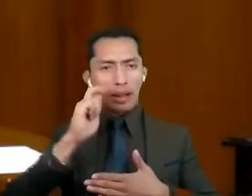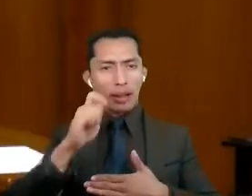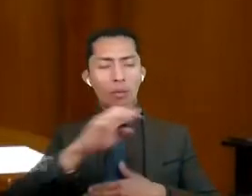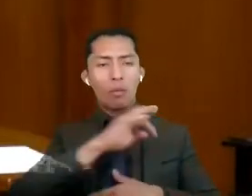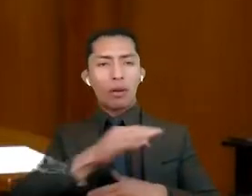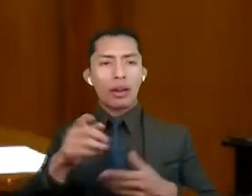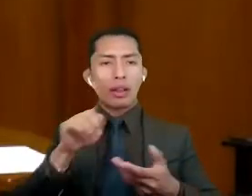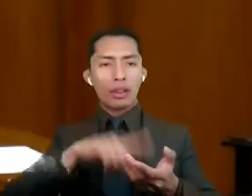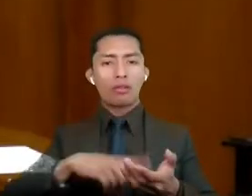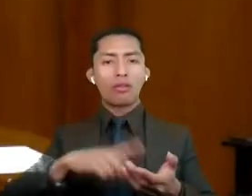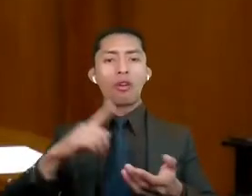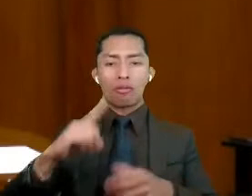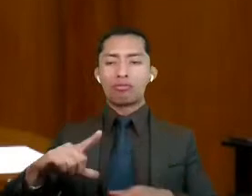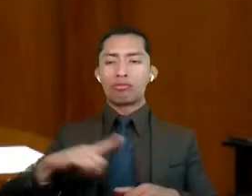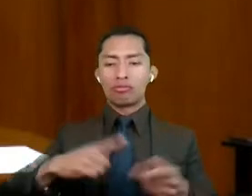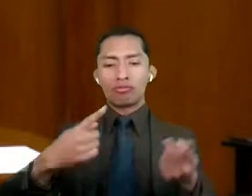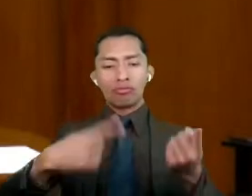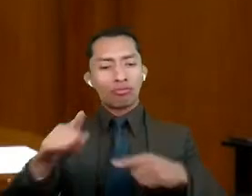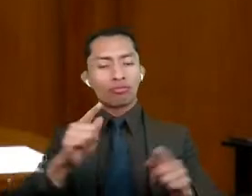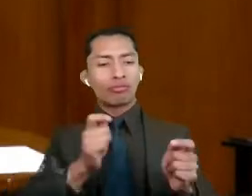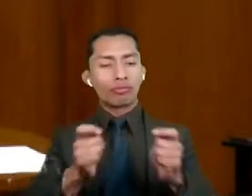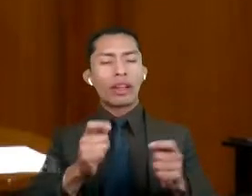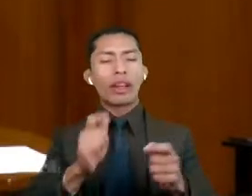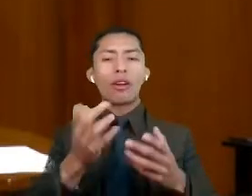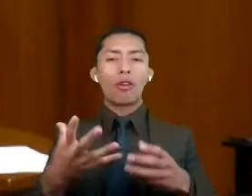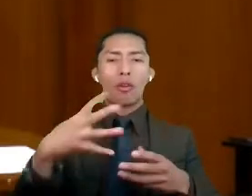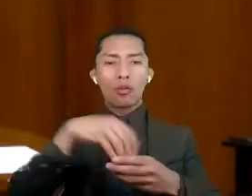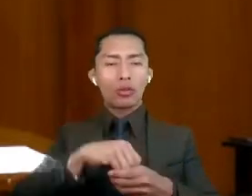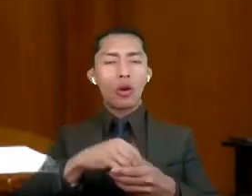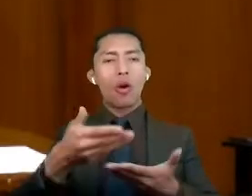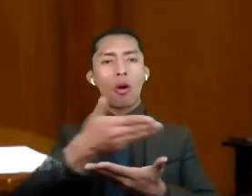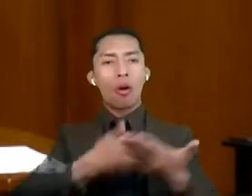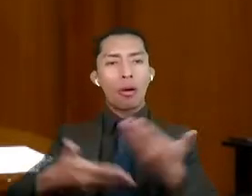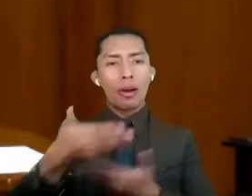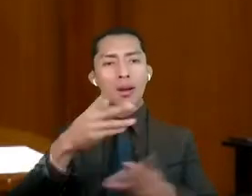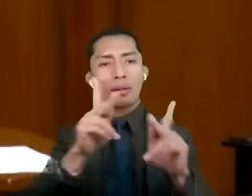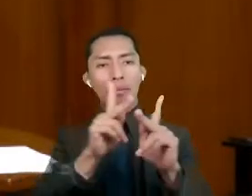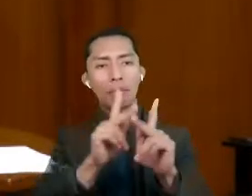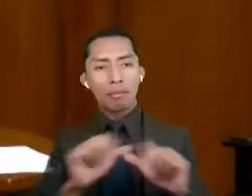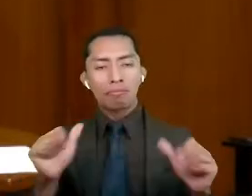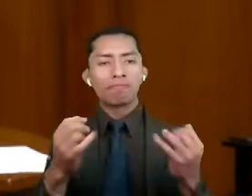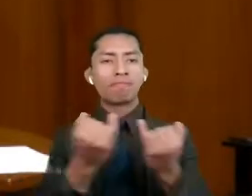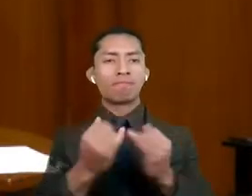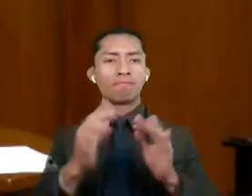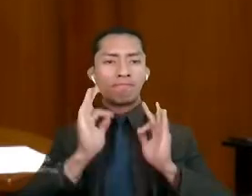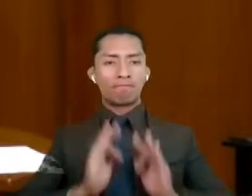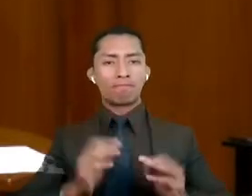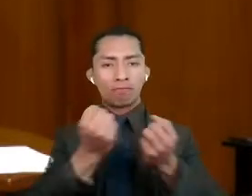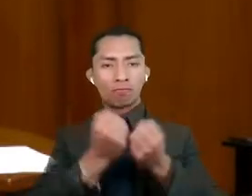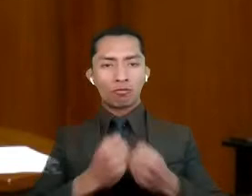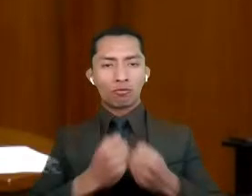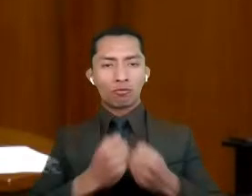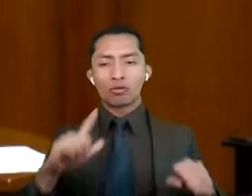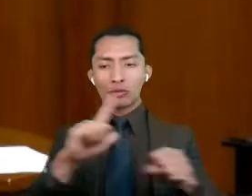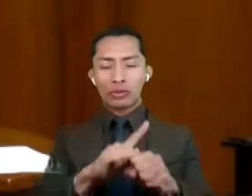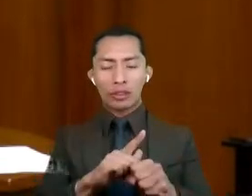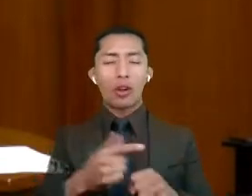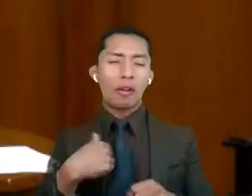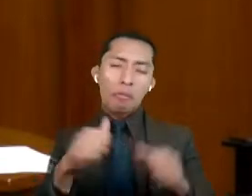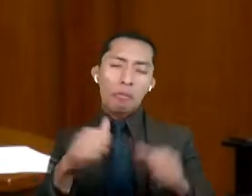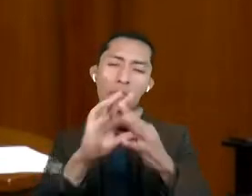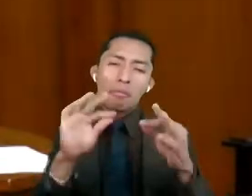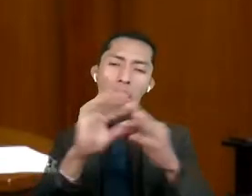la gobernabilidad, inclusión, convivencia pacífica y tranquilidad social. Por lo que he escuchado